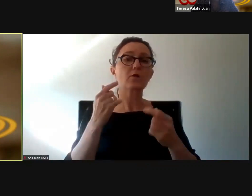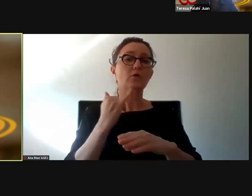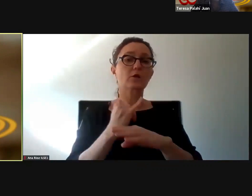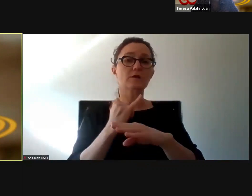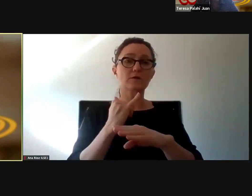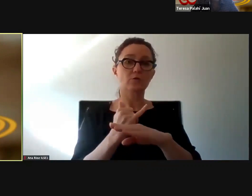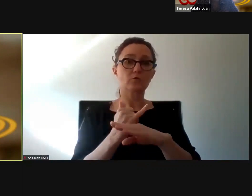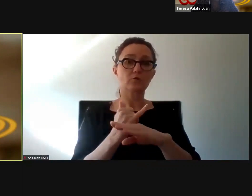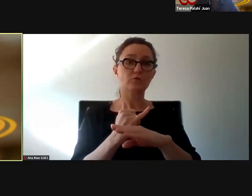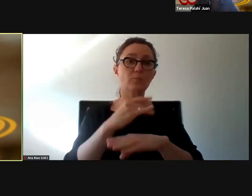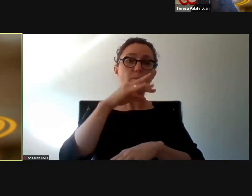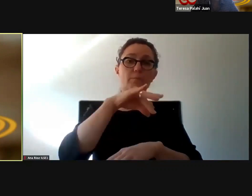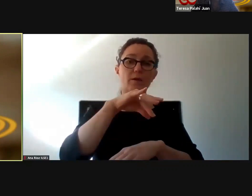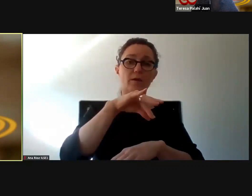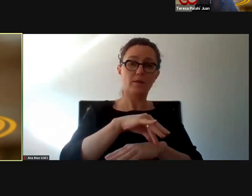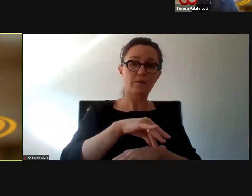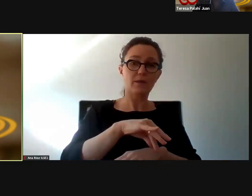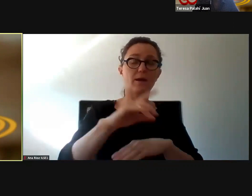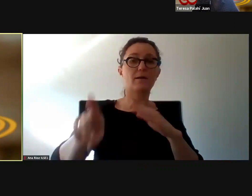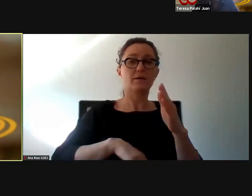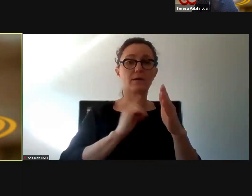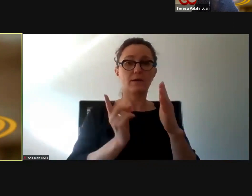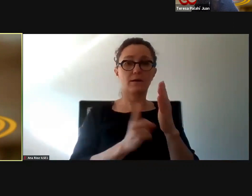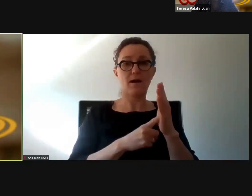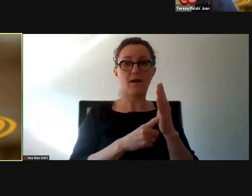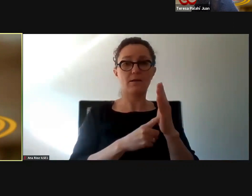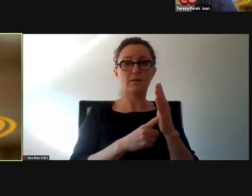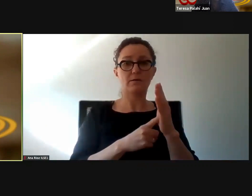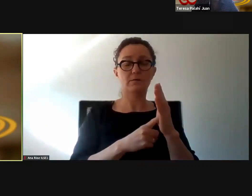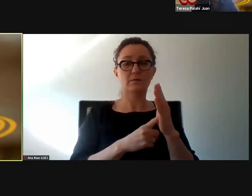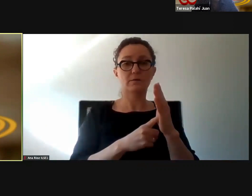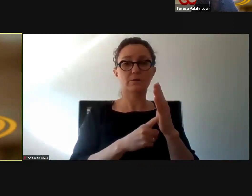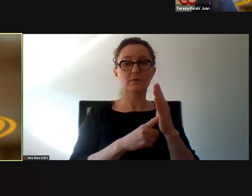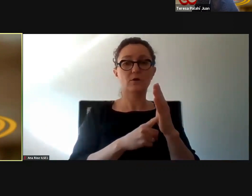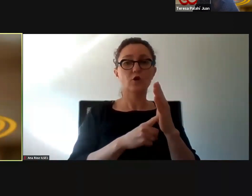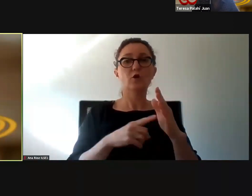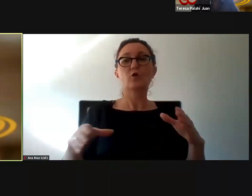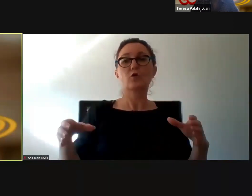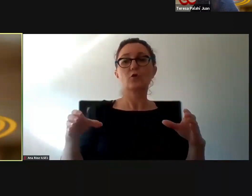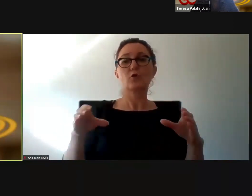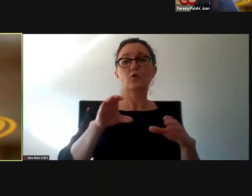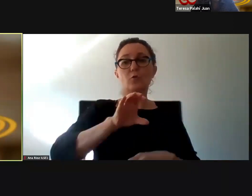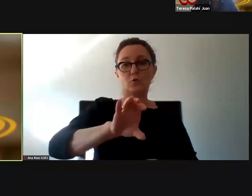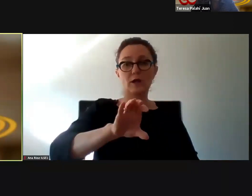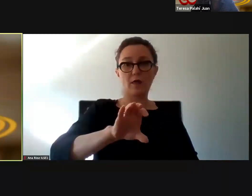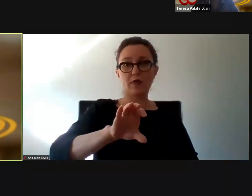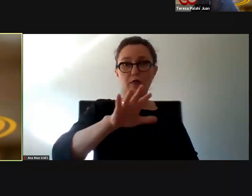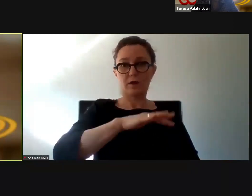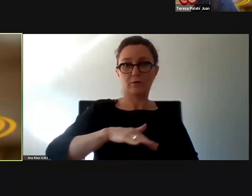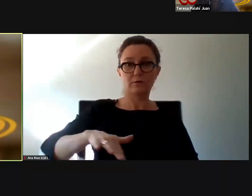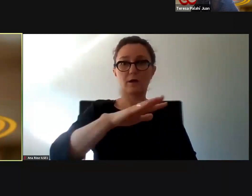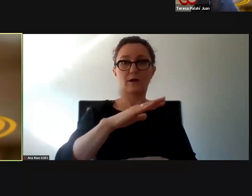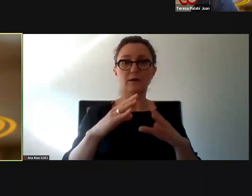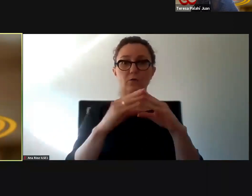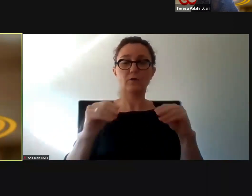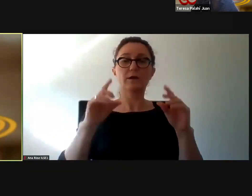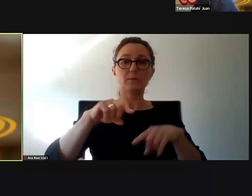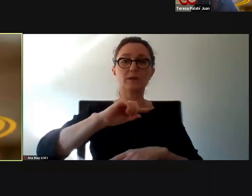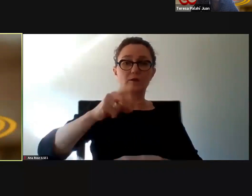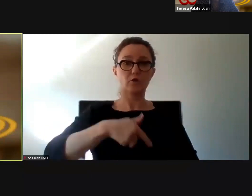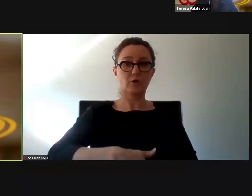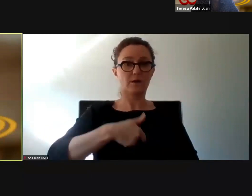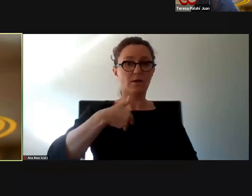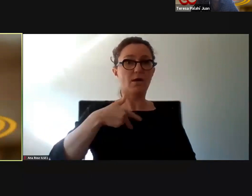de medicina legal de la Comunidad de Andalucía. Ha sido también director general de la